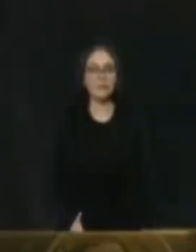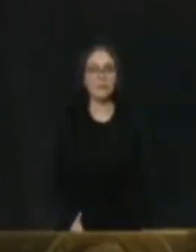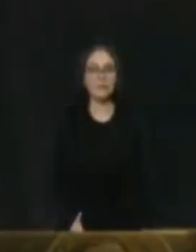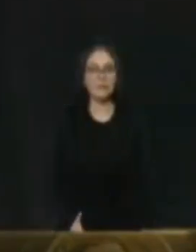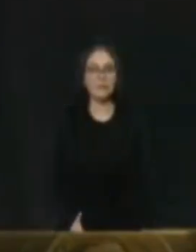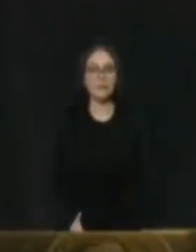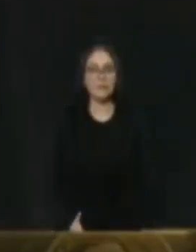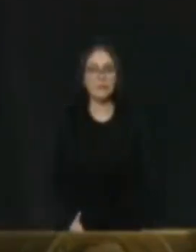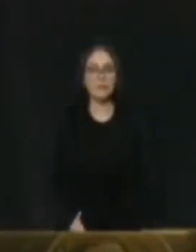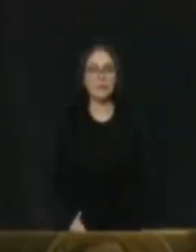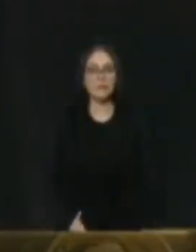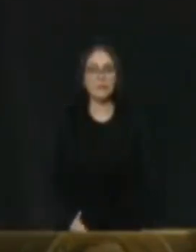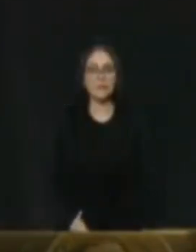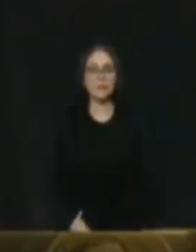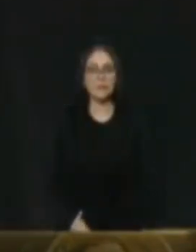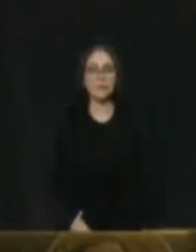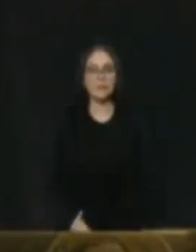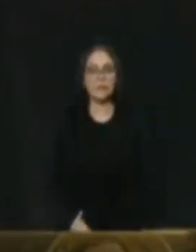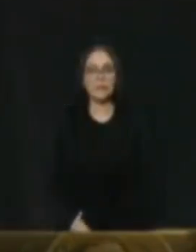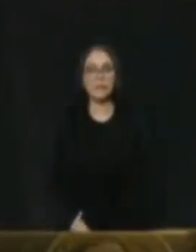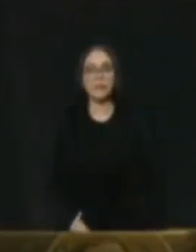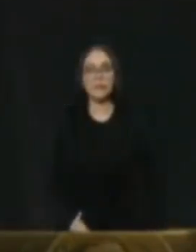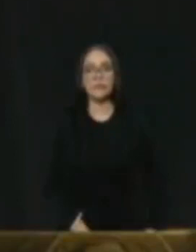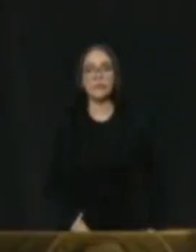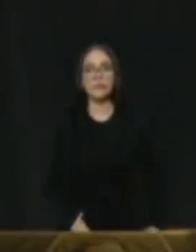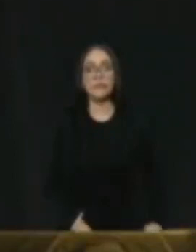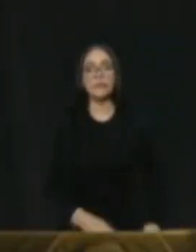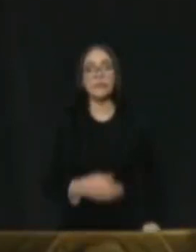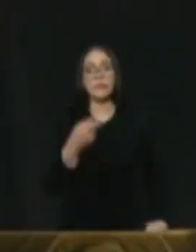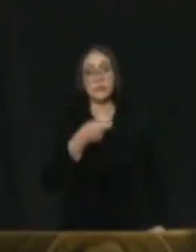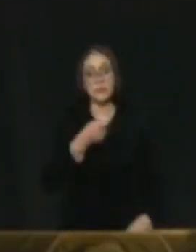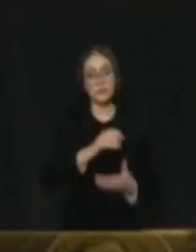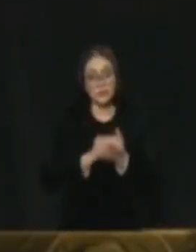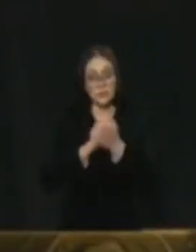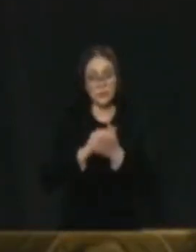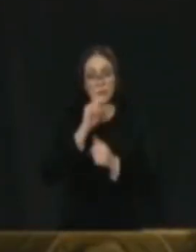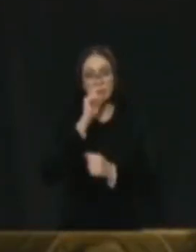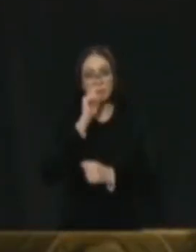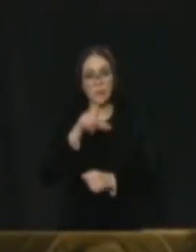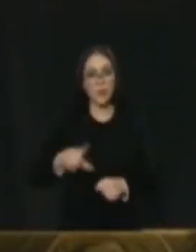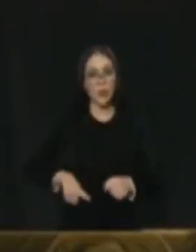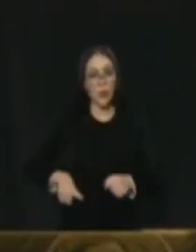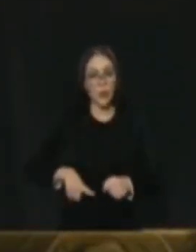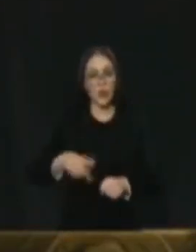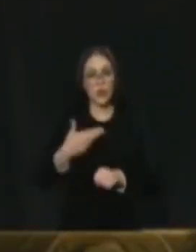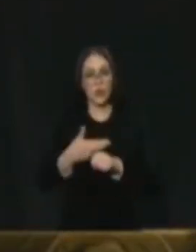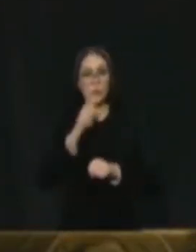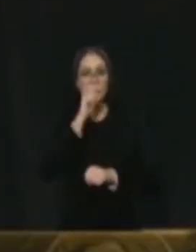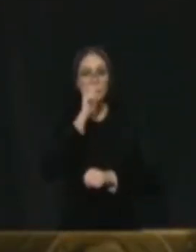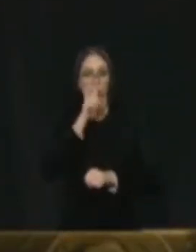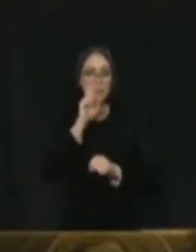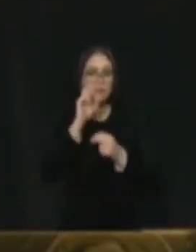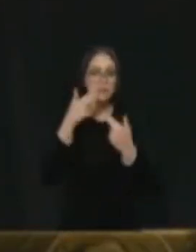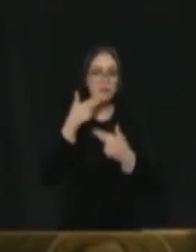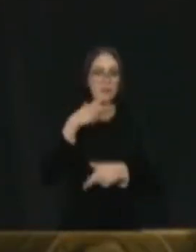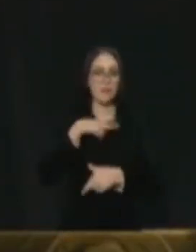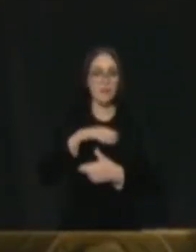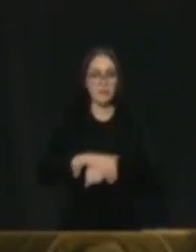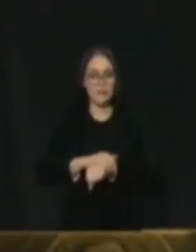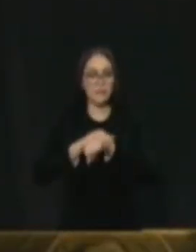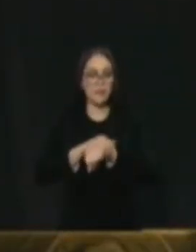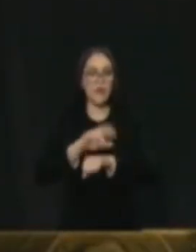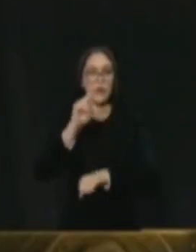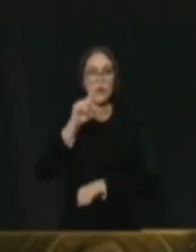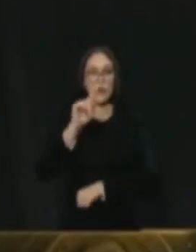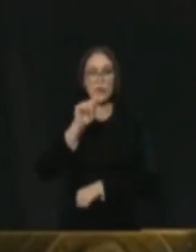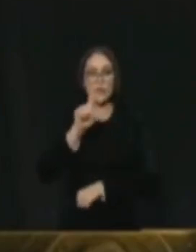Saludo con especial aprecio al gobernador de las chiapanecas y de los chiapanecos, a mi amigo, al doctor Rutilio Escandón